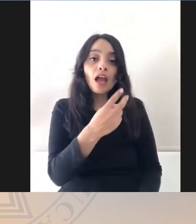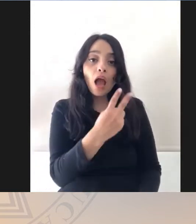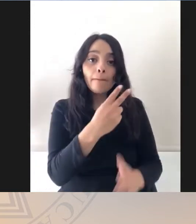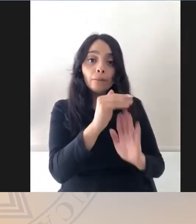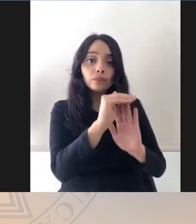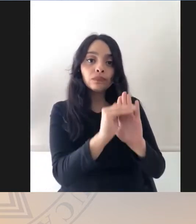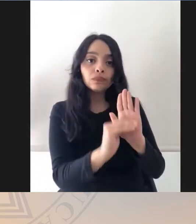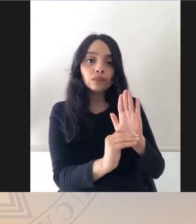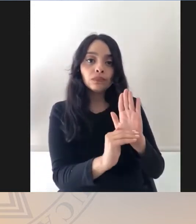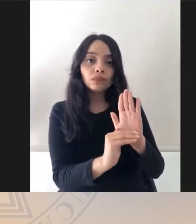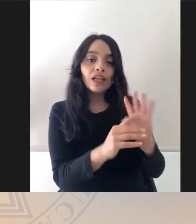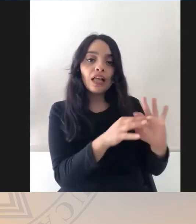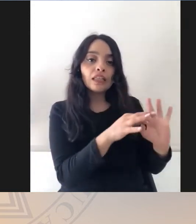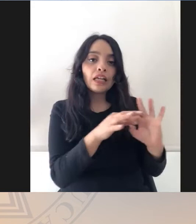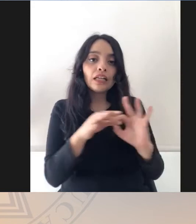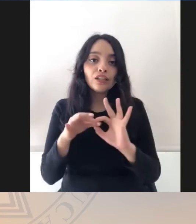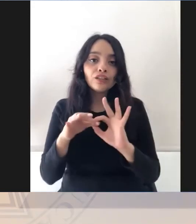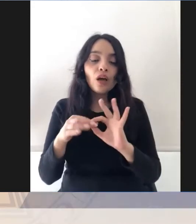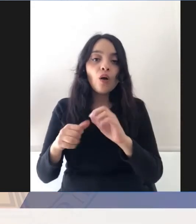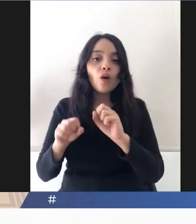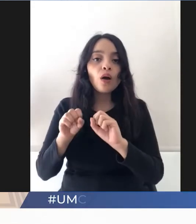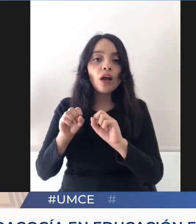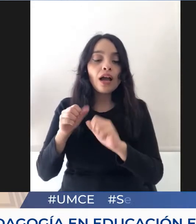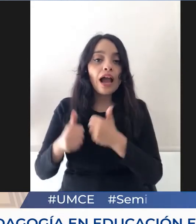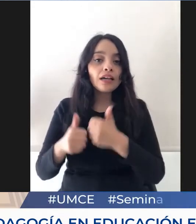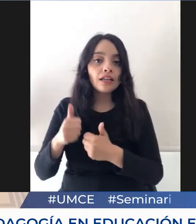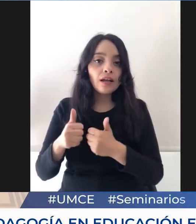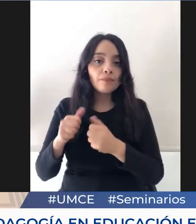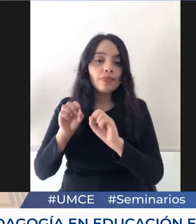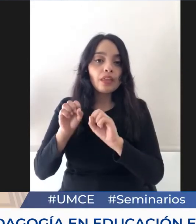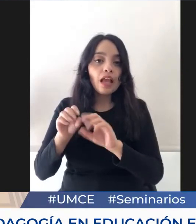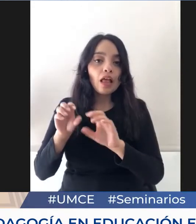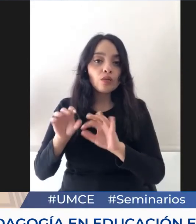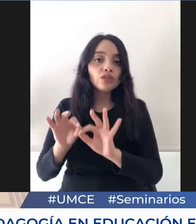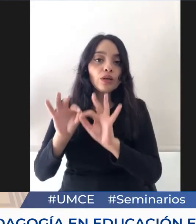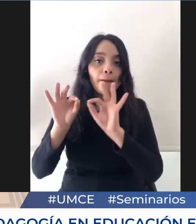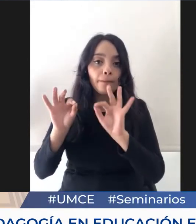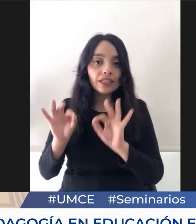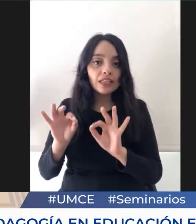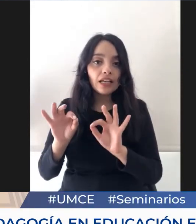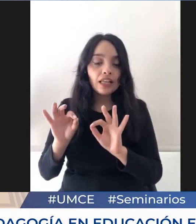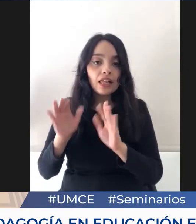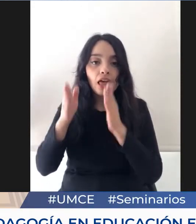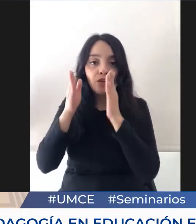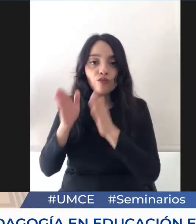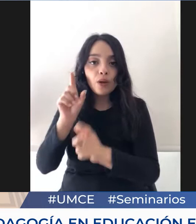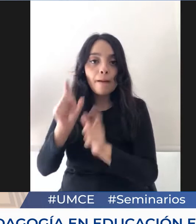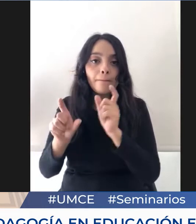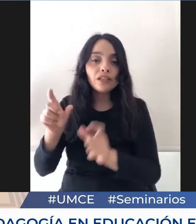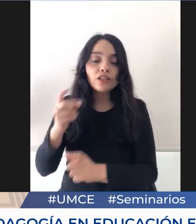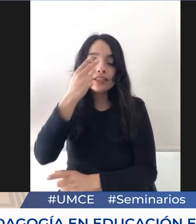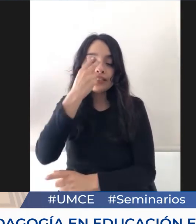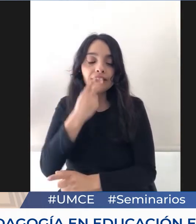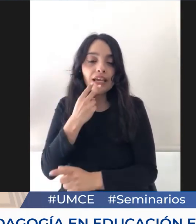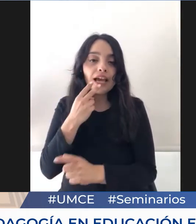al alero de nuestra carrera, Educación Especial, especialidad en personas ciegas y retos